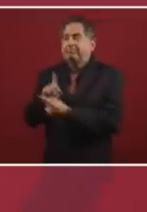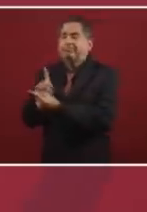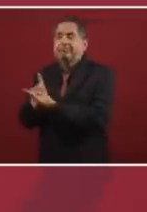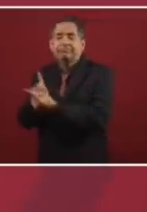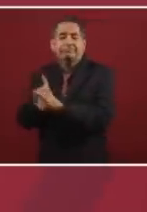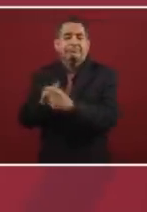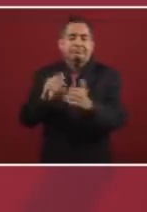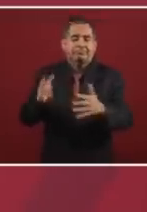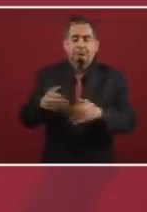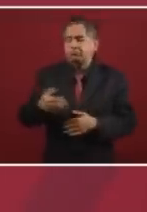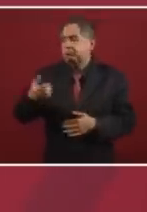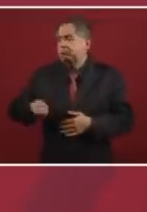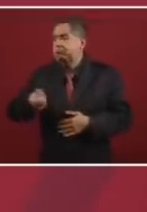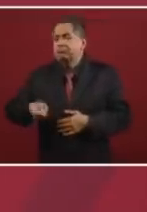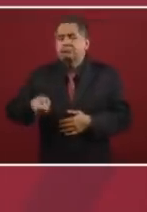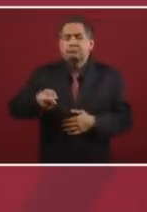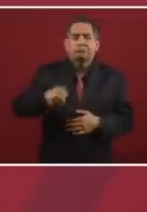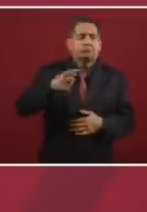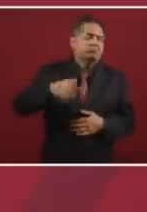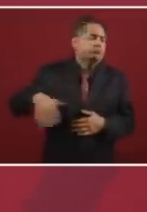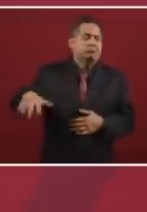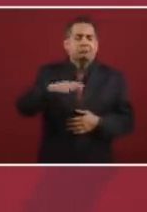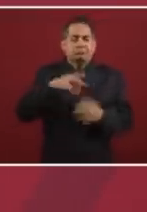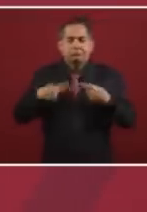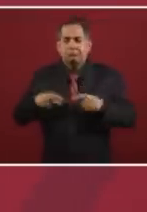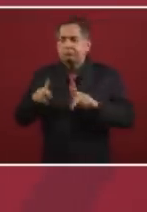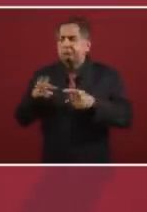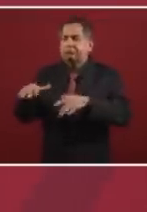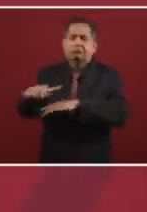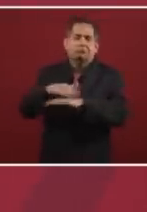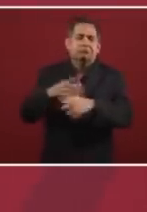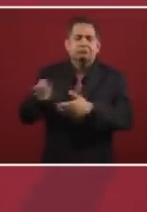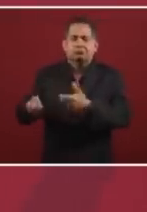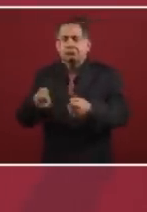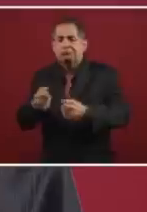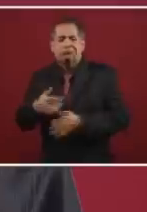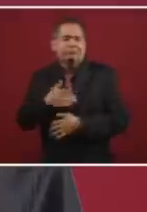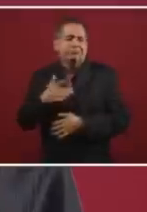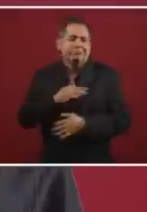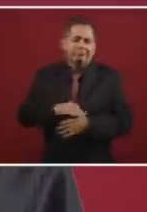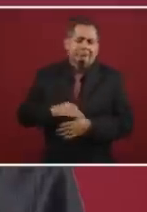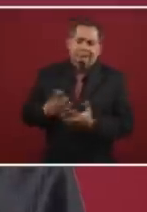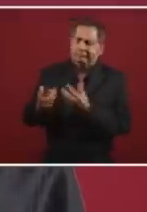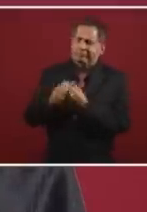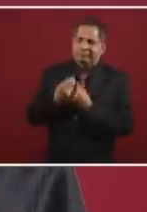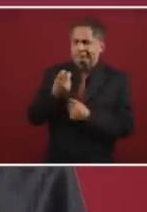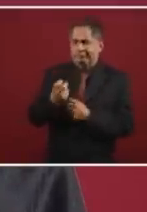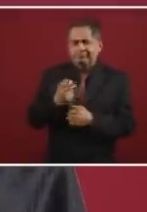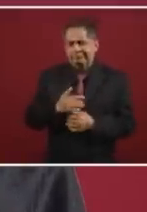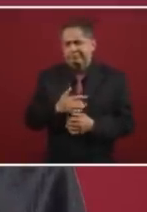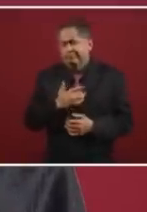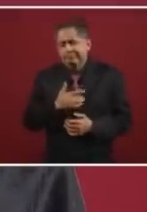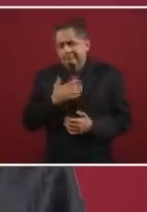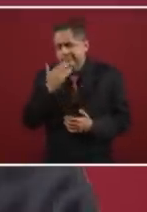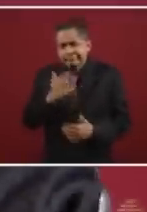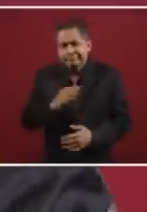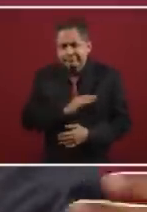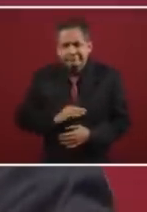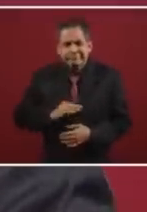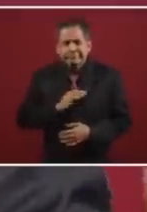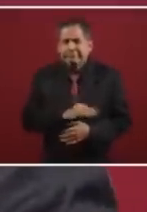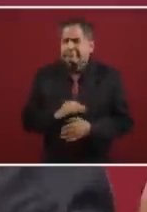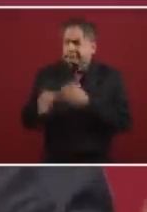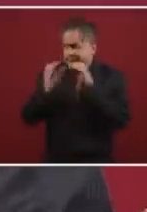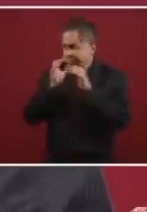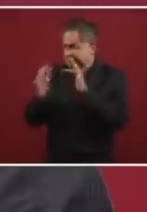de estar saludando a la gente del pueblo me siento feliz con eso y tener esa